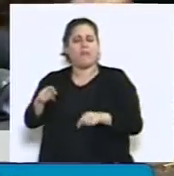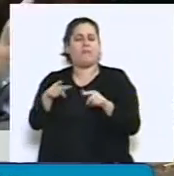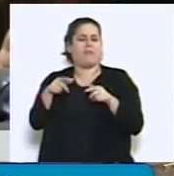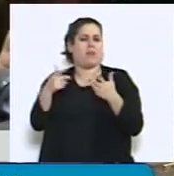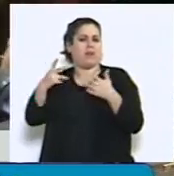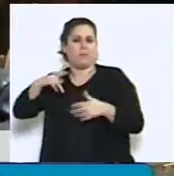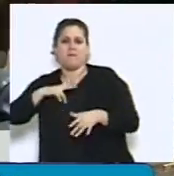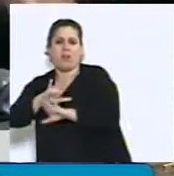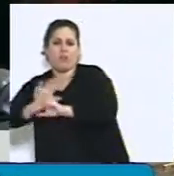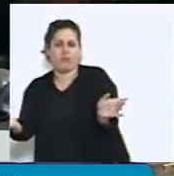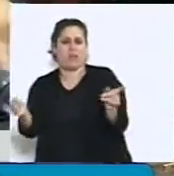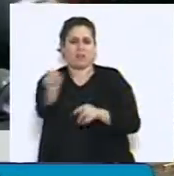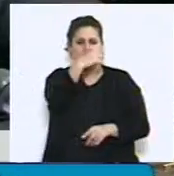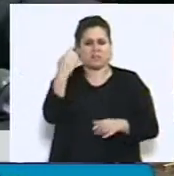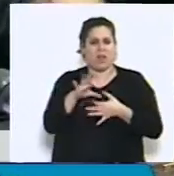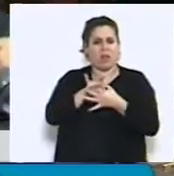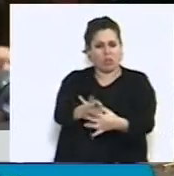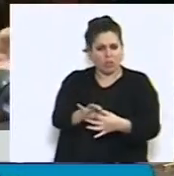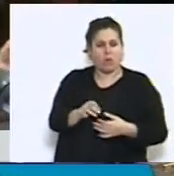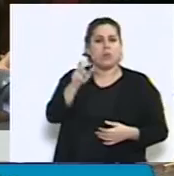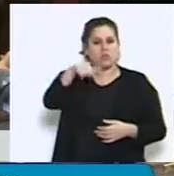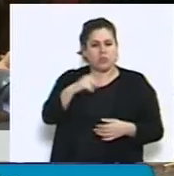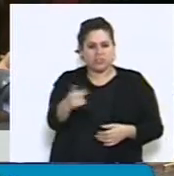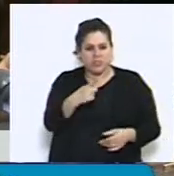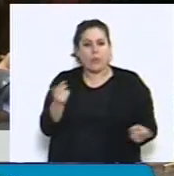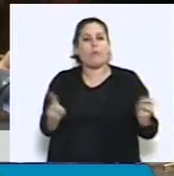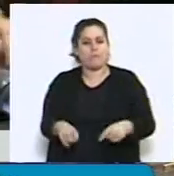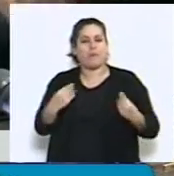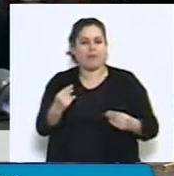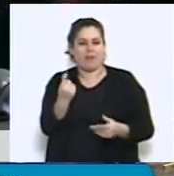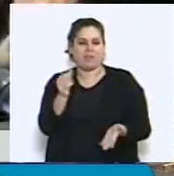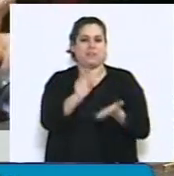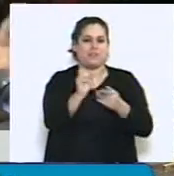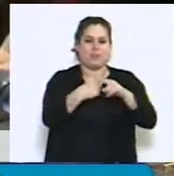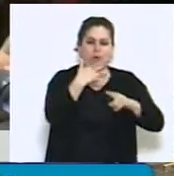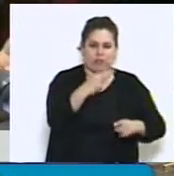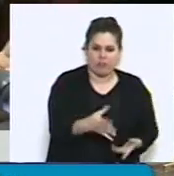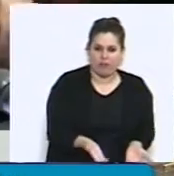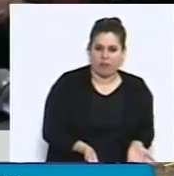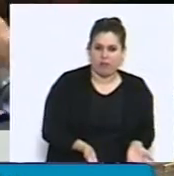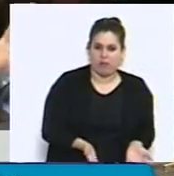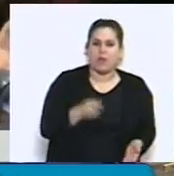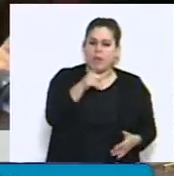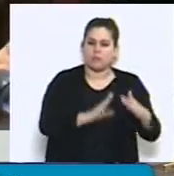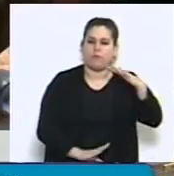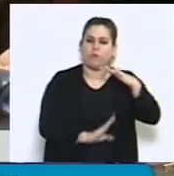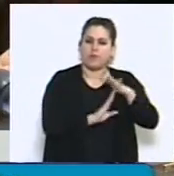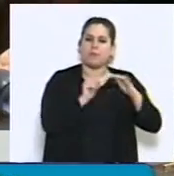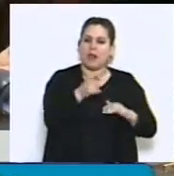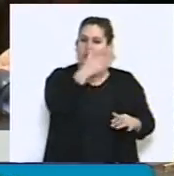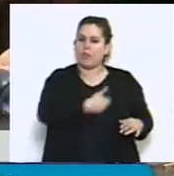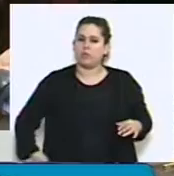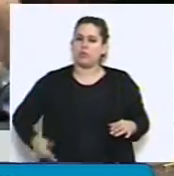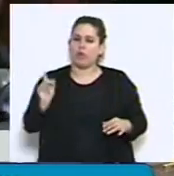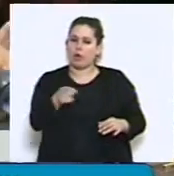previsional, nosotros venimos a reivindicar la asignación universal por hijo, en una definición central de nuestro